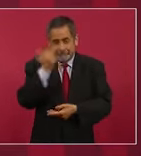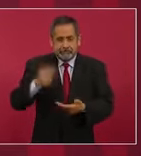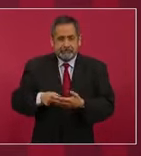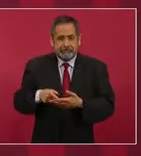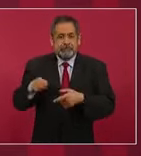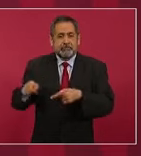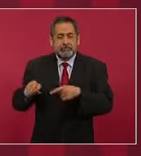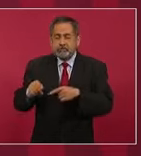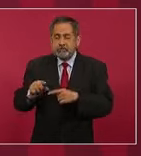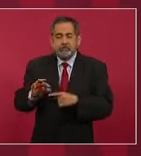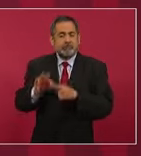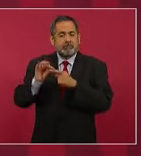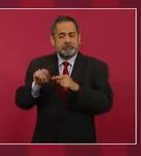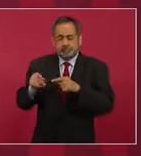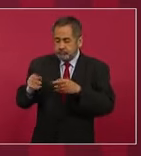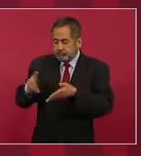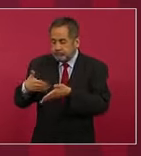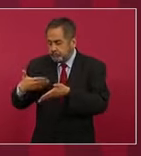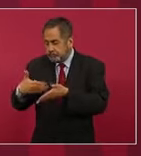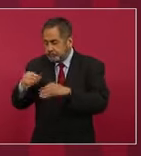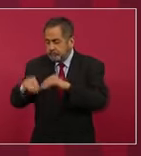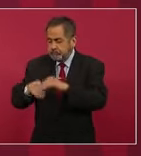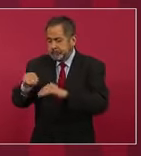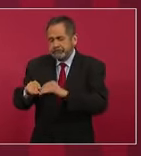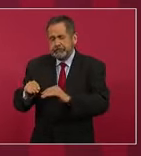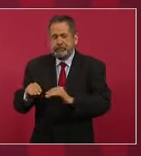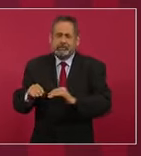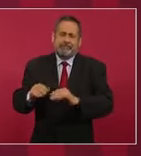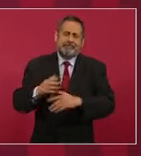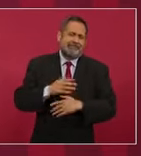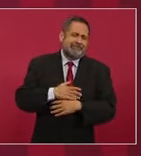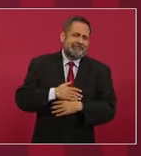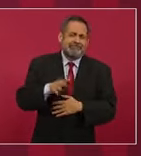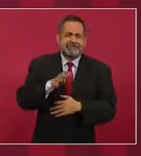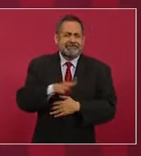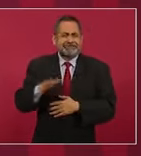preparado de manera especial. Es como